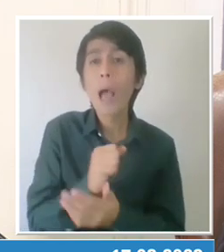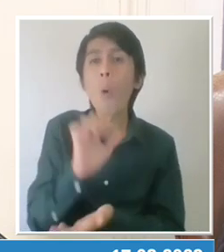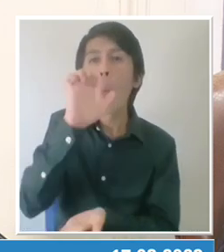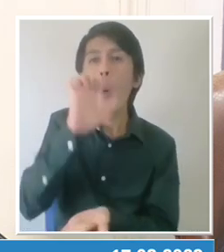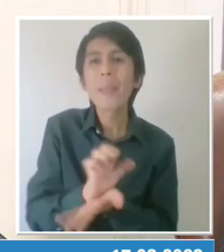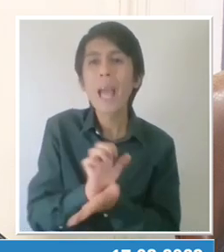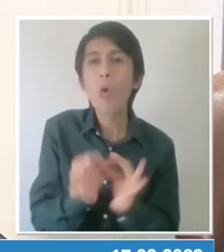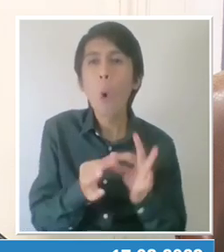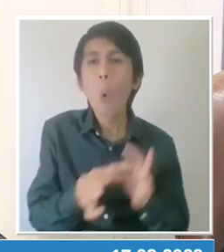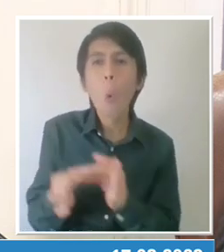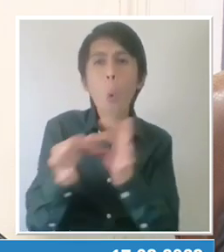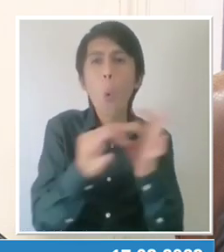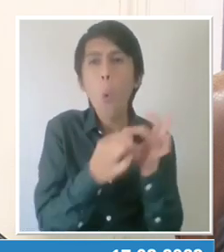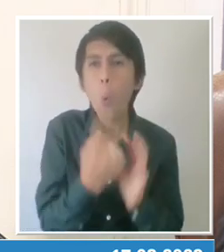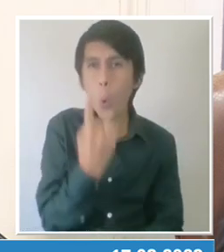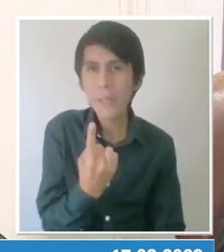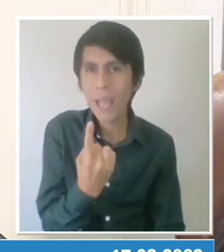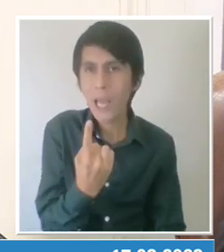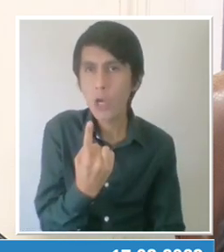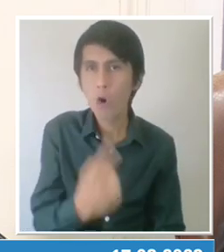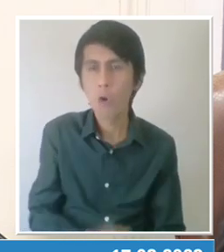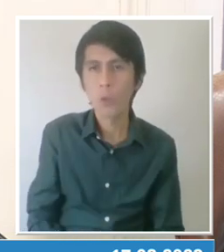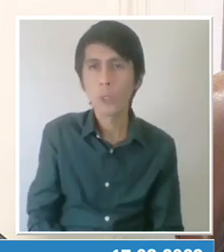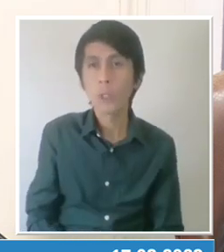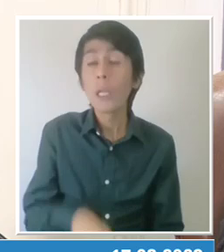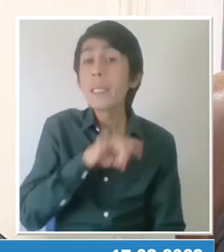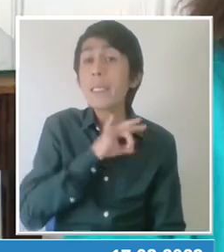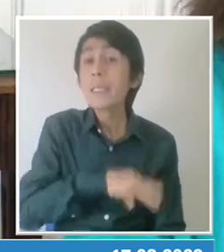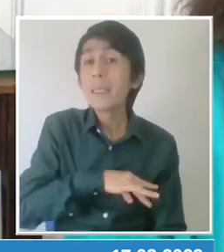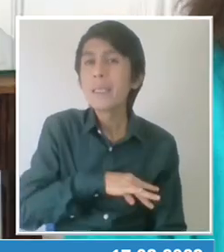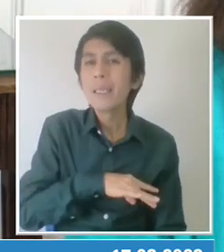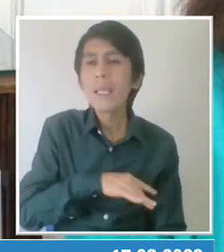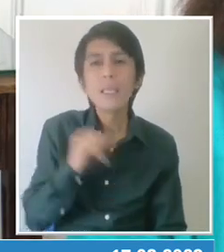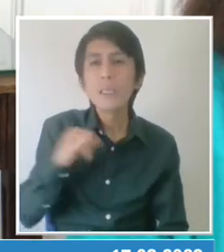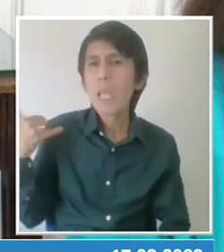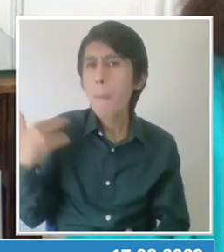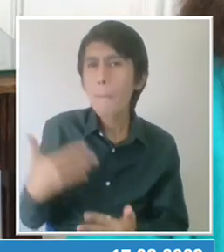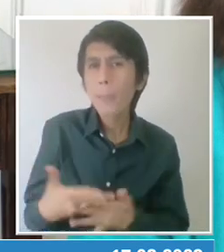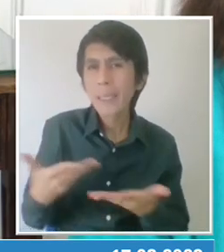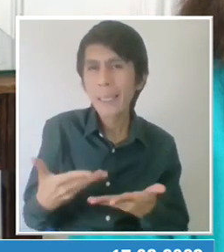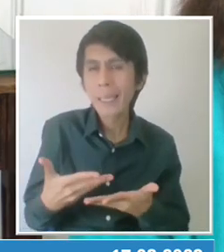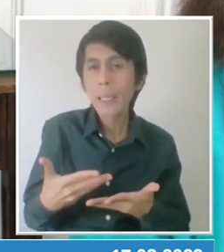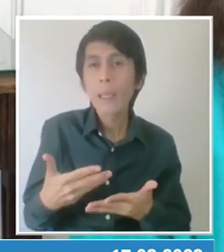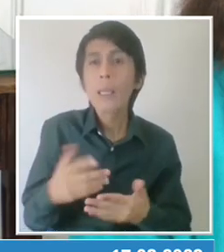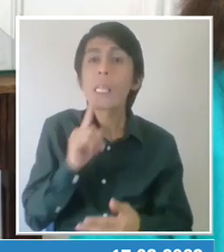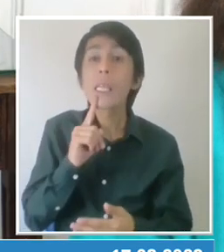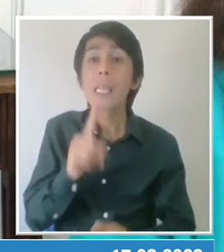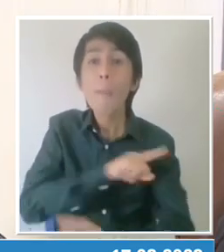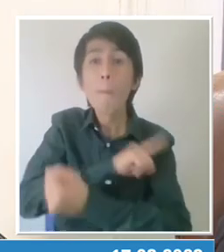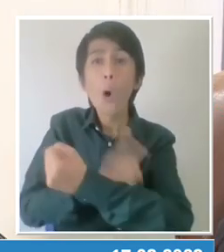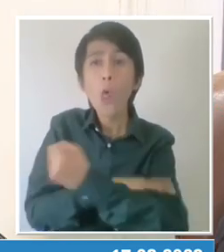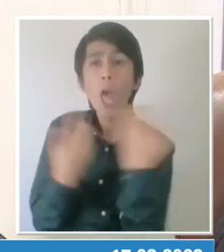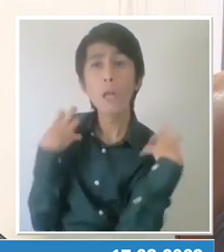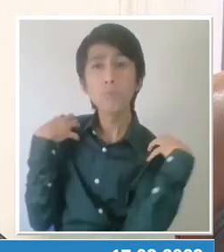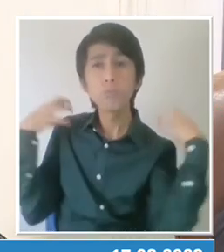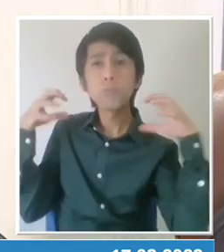Chile siempre ha sido un país en que la soberanía reside en la nación única,